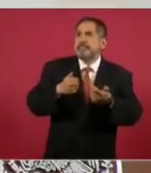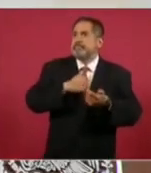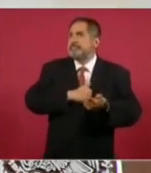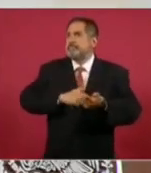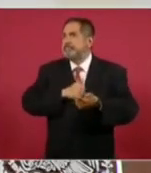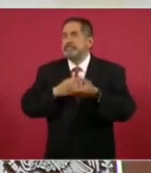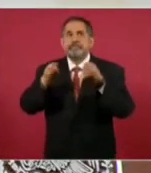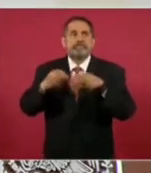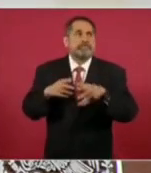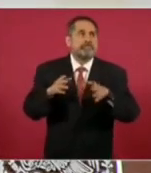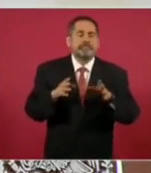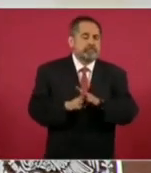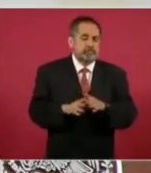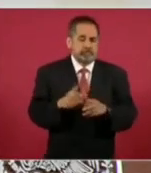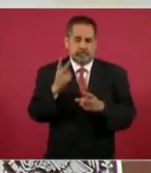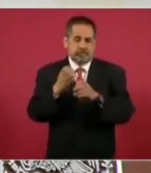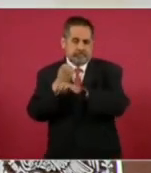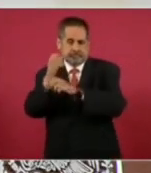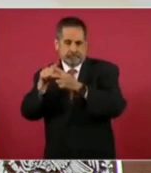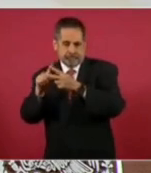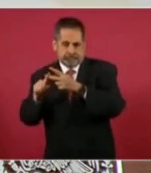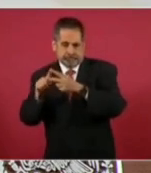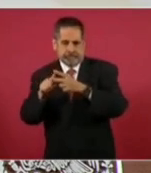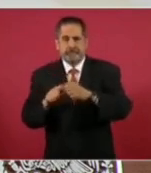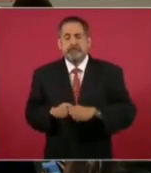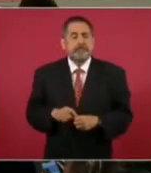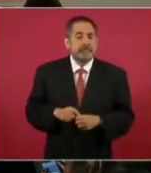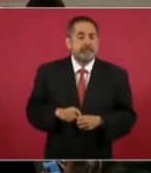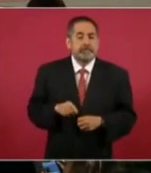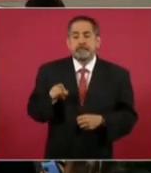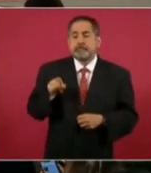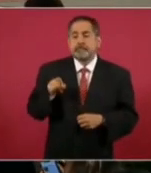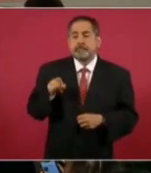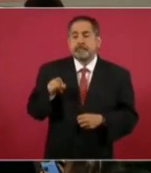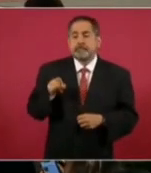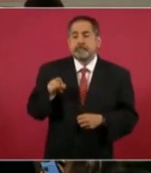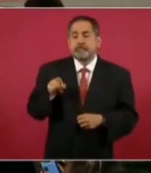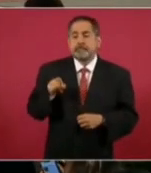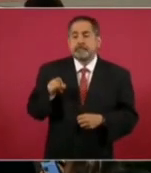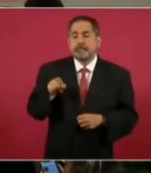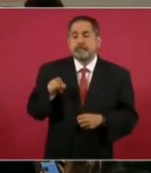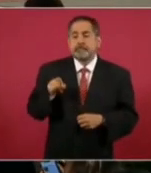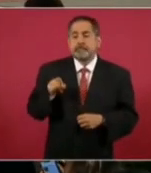2 estados. La participación de las Fuerzas Armadas